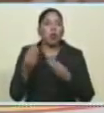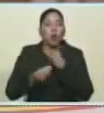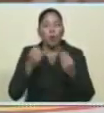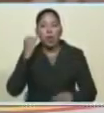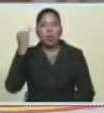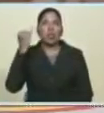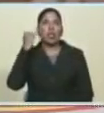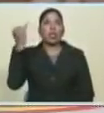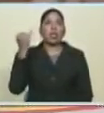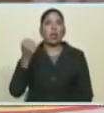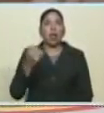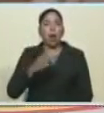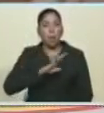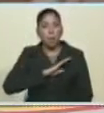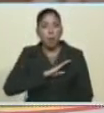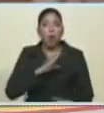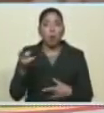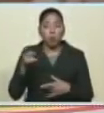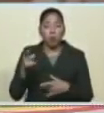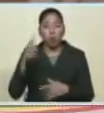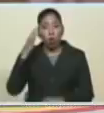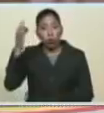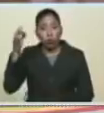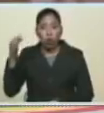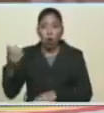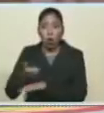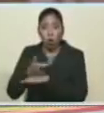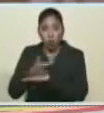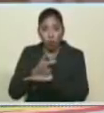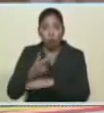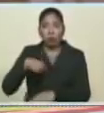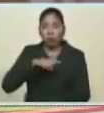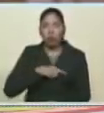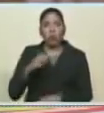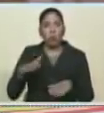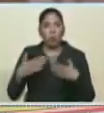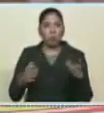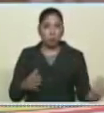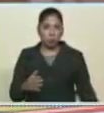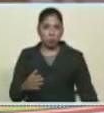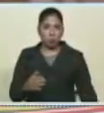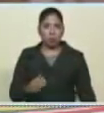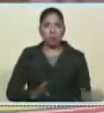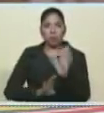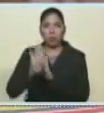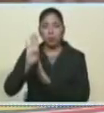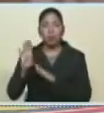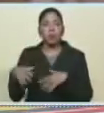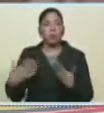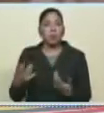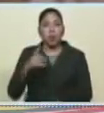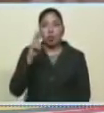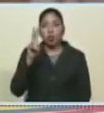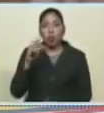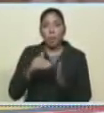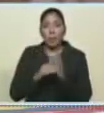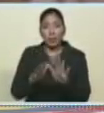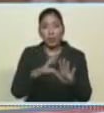una política a través del Consejo Federal de Gobierno que hemos venido desarrollando desde el año